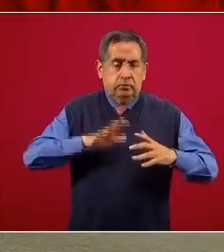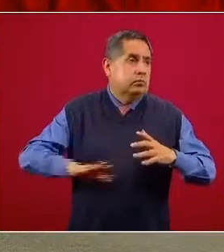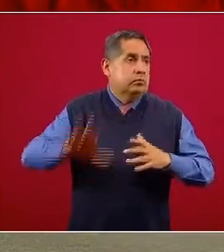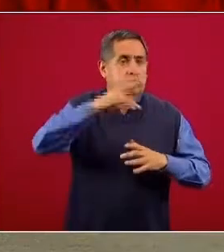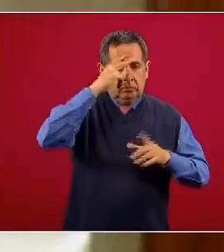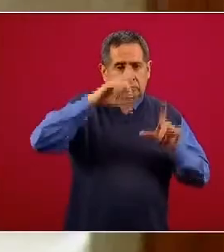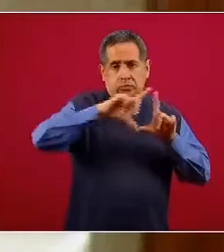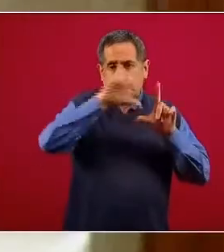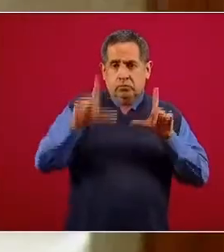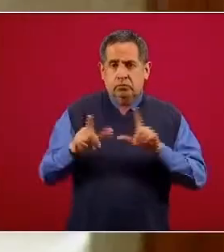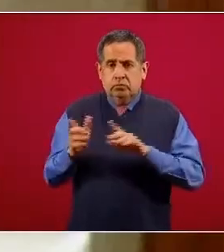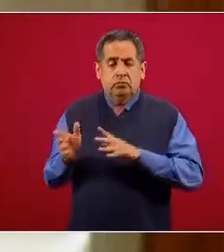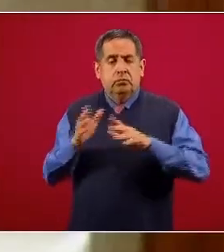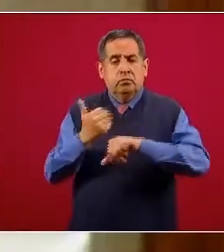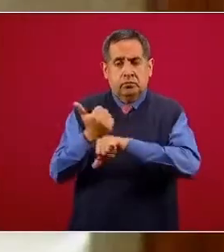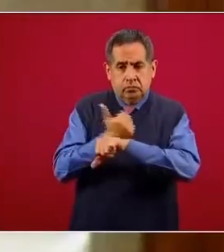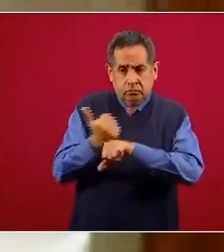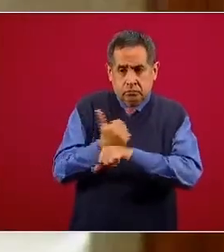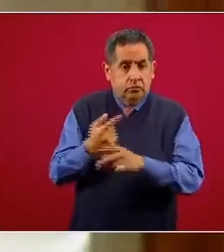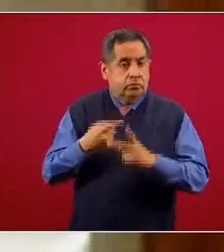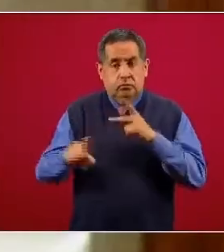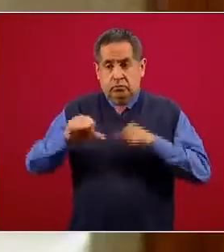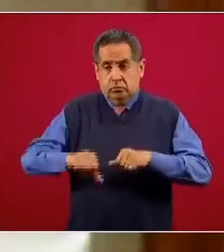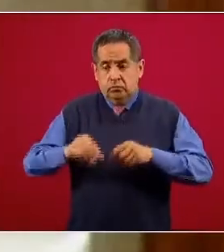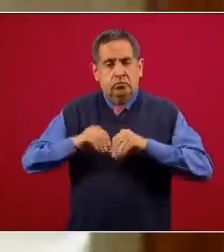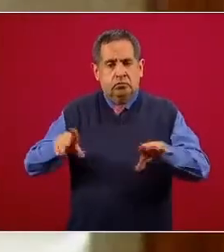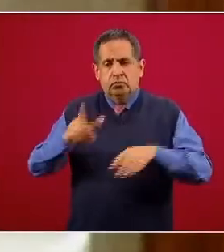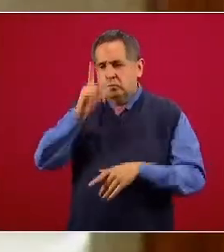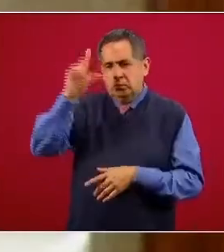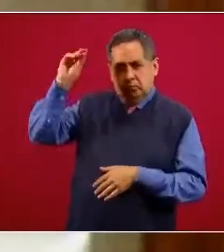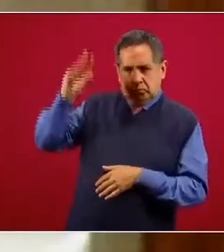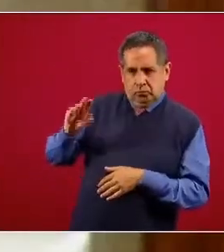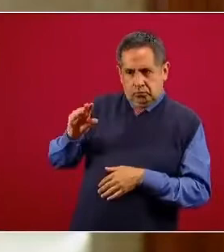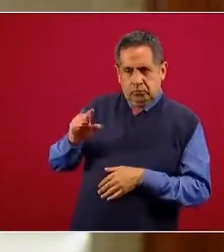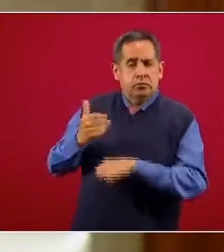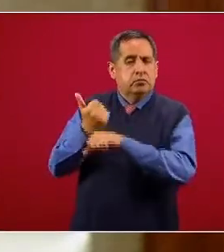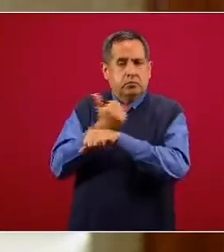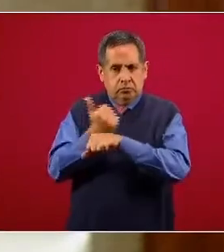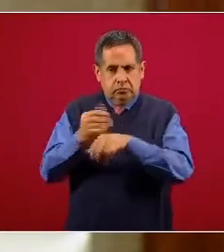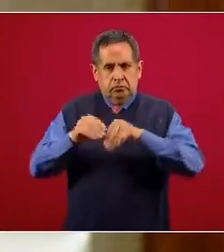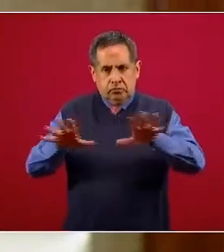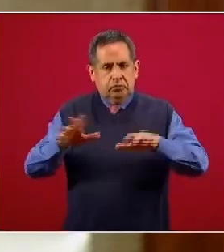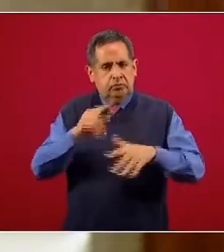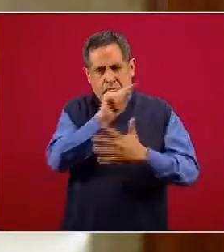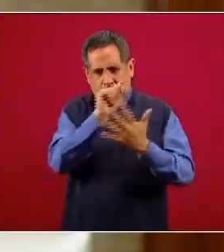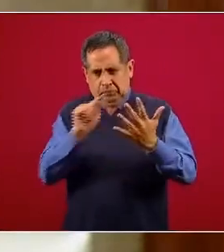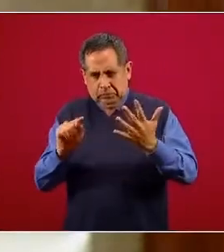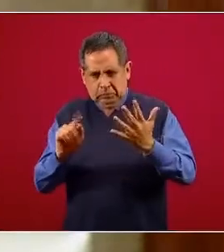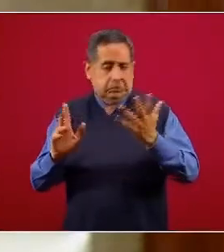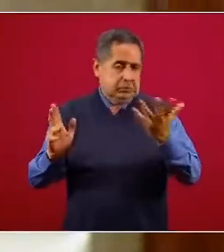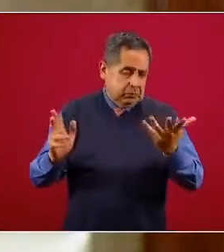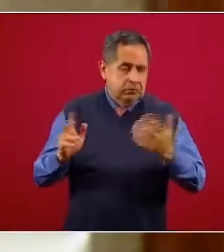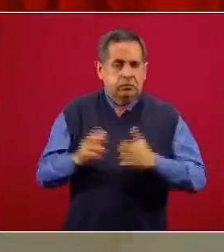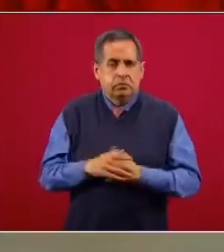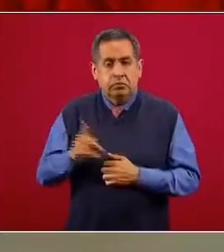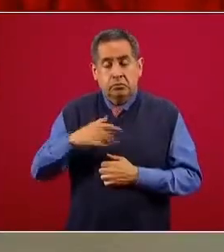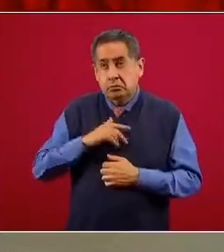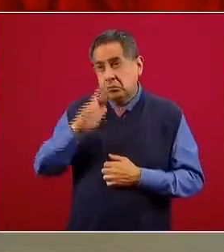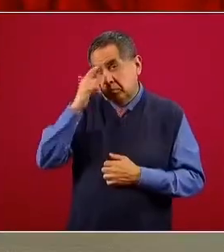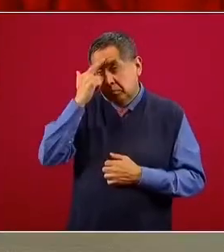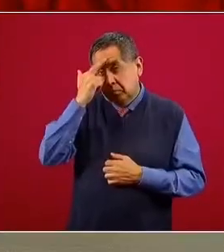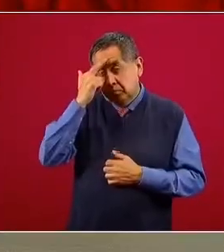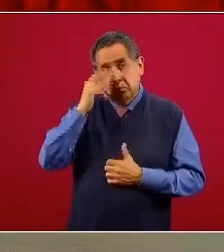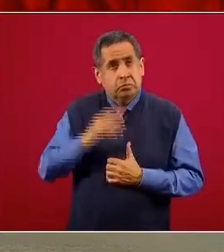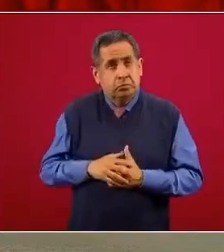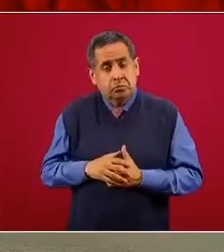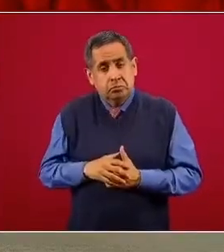República pasaron a amarillo a partir de hoy. Se presentó el semáforo epidemiológico. Sin embargo, por lo menos que yo recuerde, no ha habido